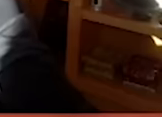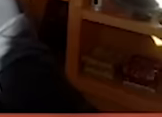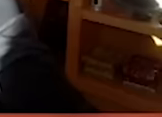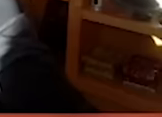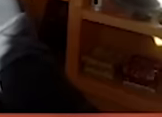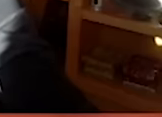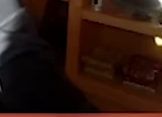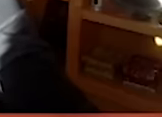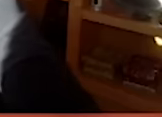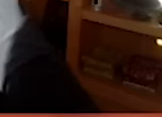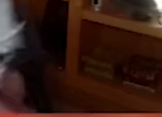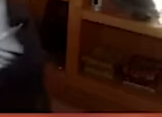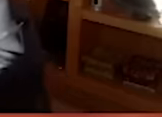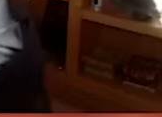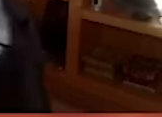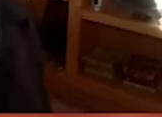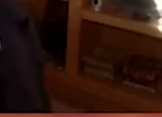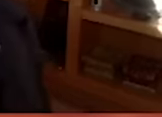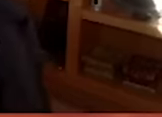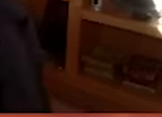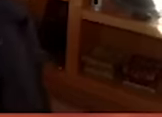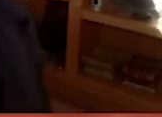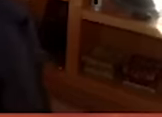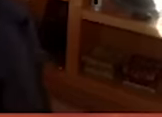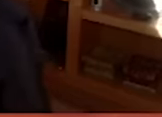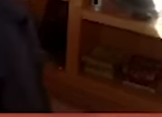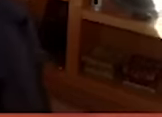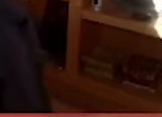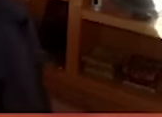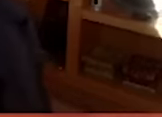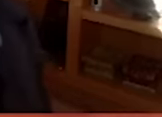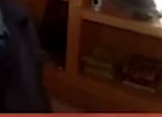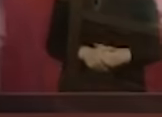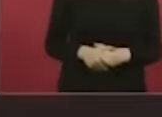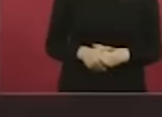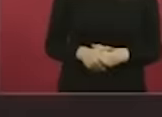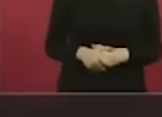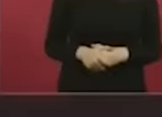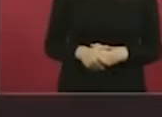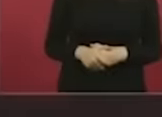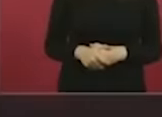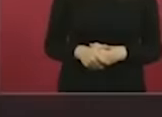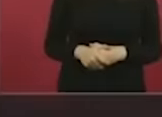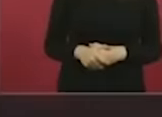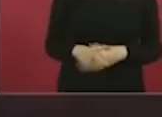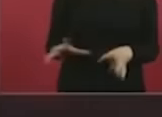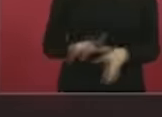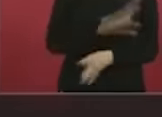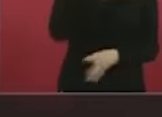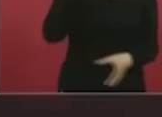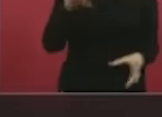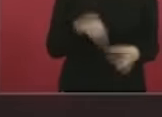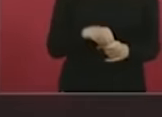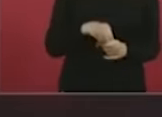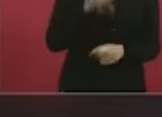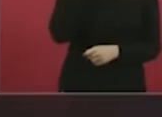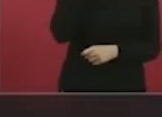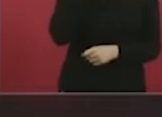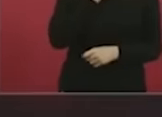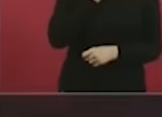desechadas no es que se trata de esto mira que estas esta